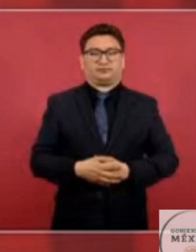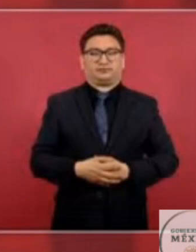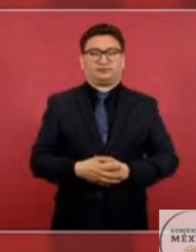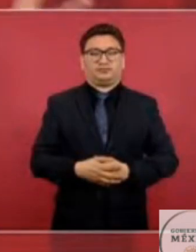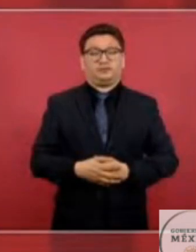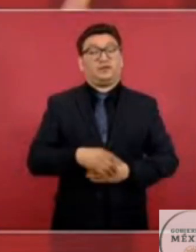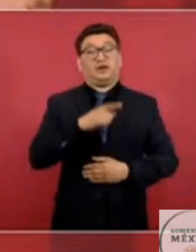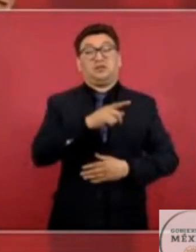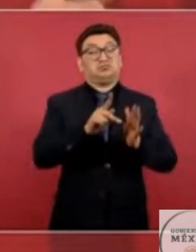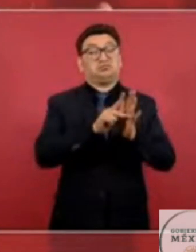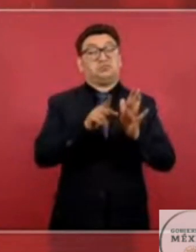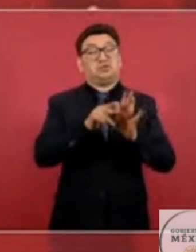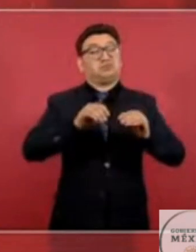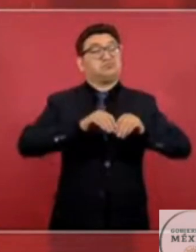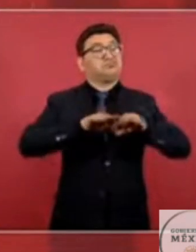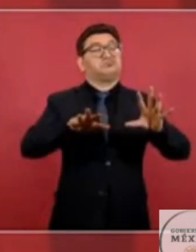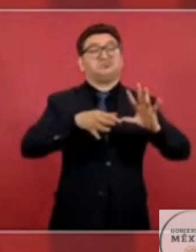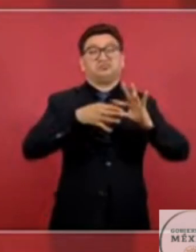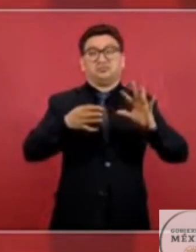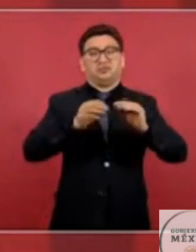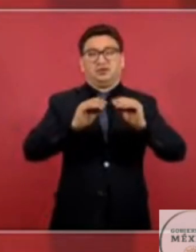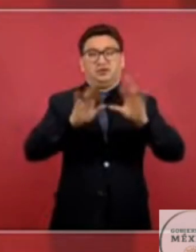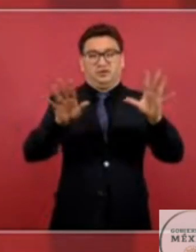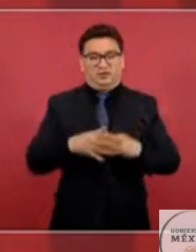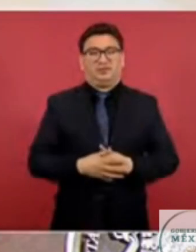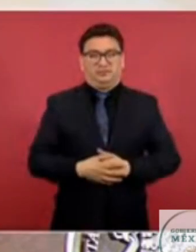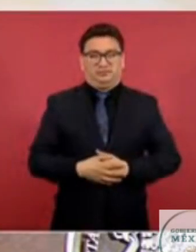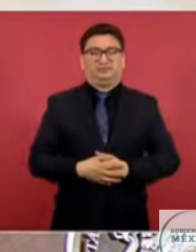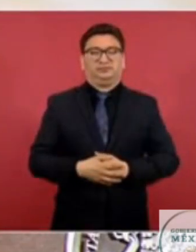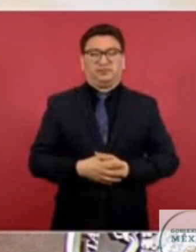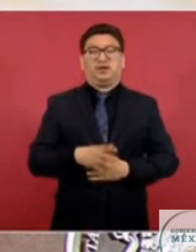Para hablar con claridad, les voy a poner